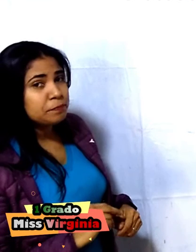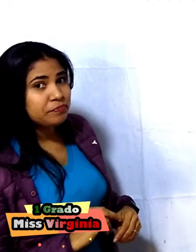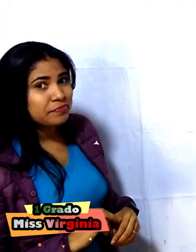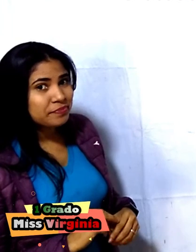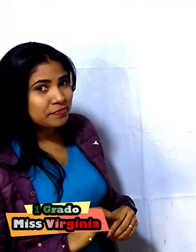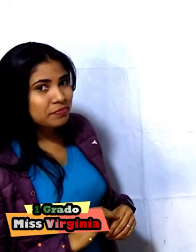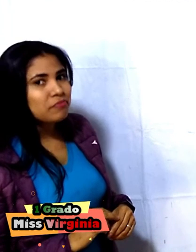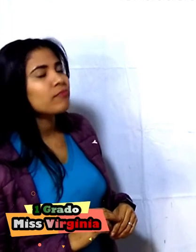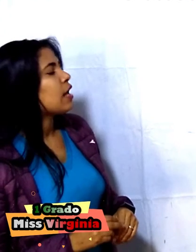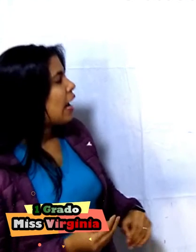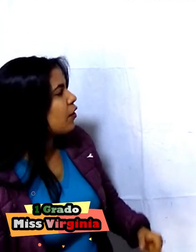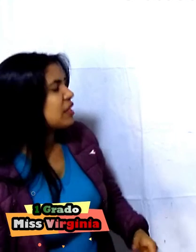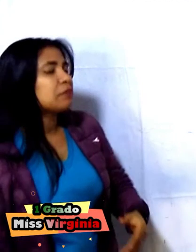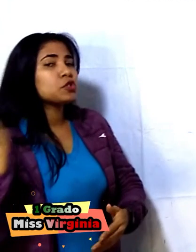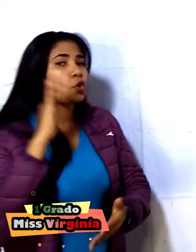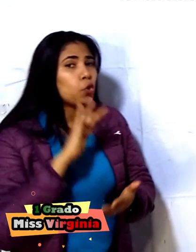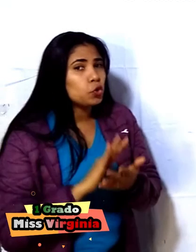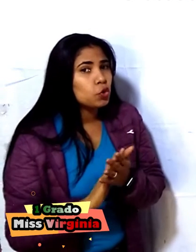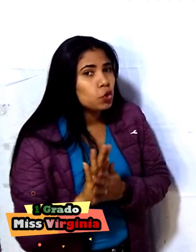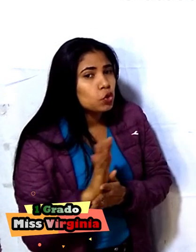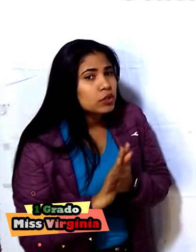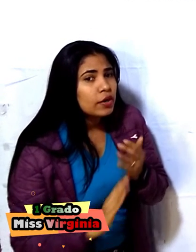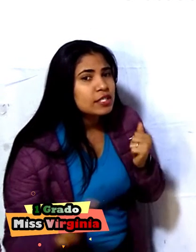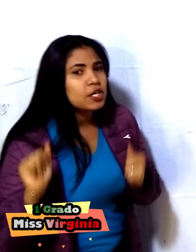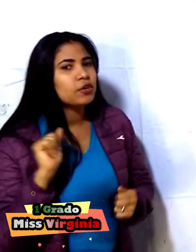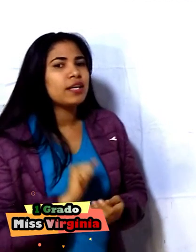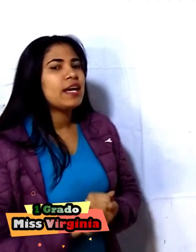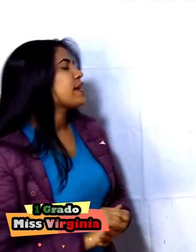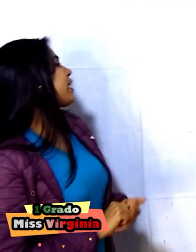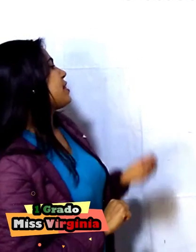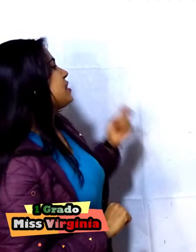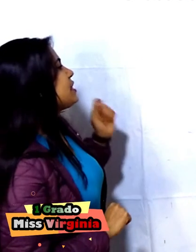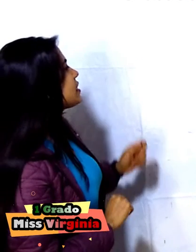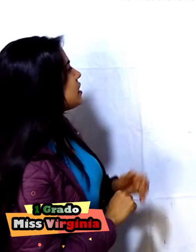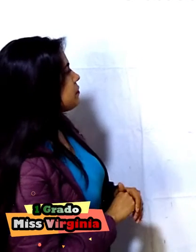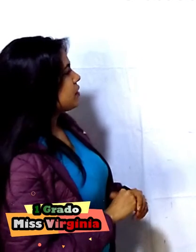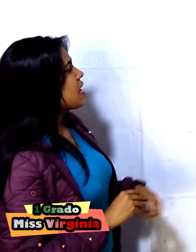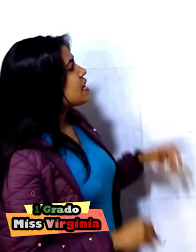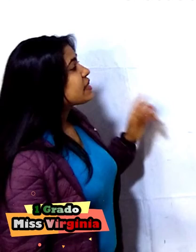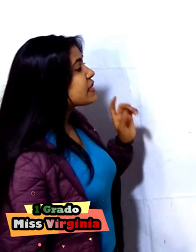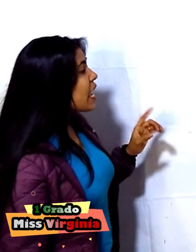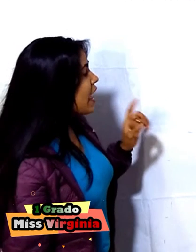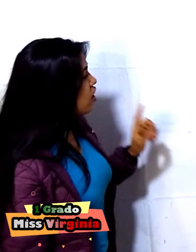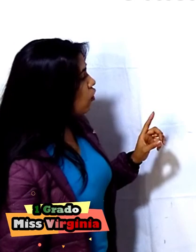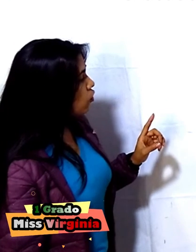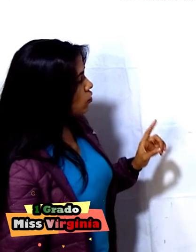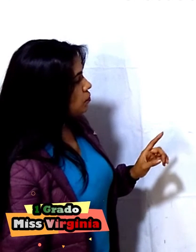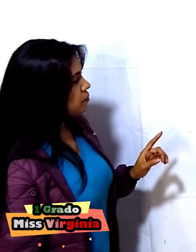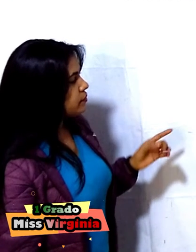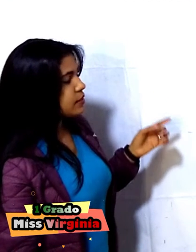¿Ya? Ahora vamos con otra oración que dice así.